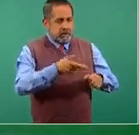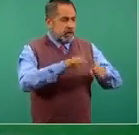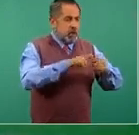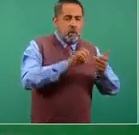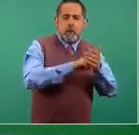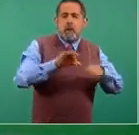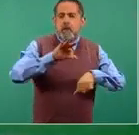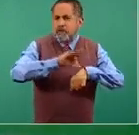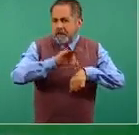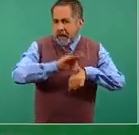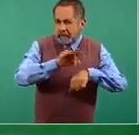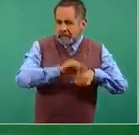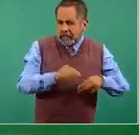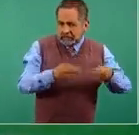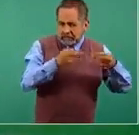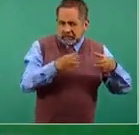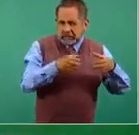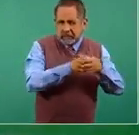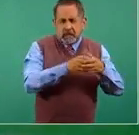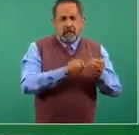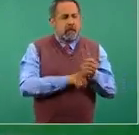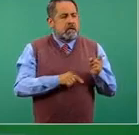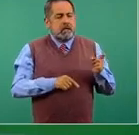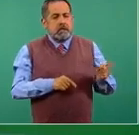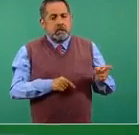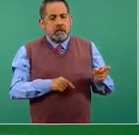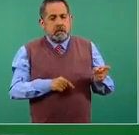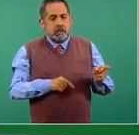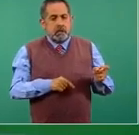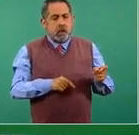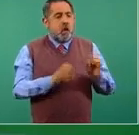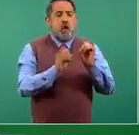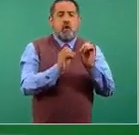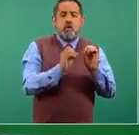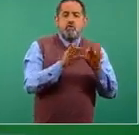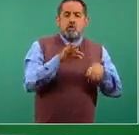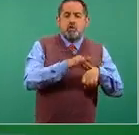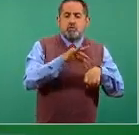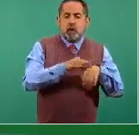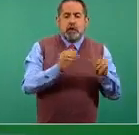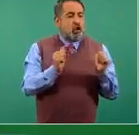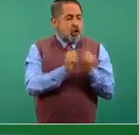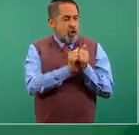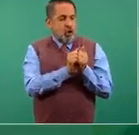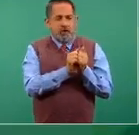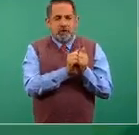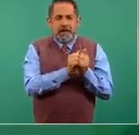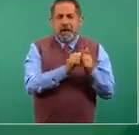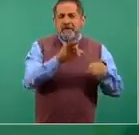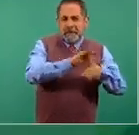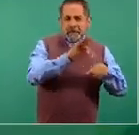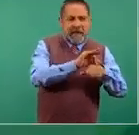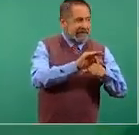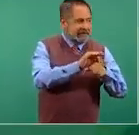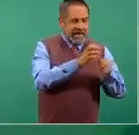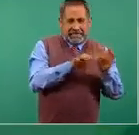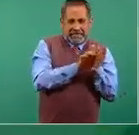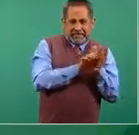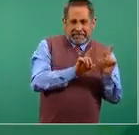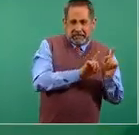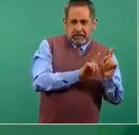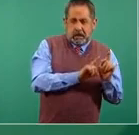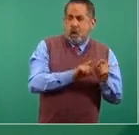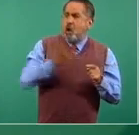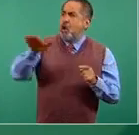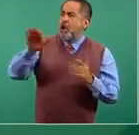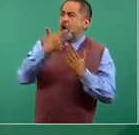las farmacias vinculadas a, consultorios vinculados a establecimientos de farmacia, nos presentaron